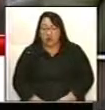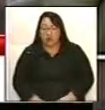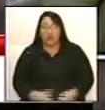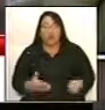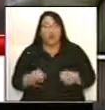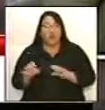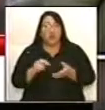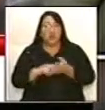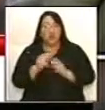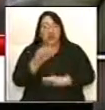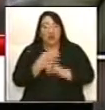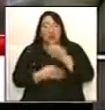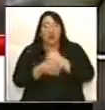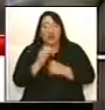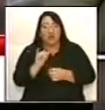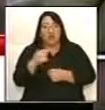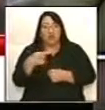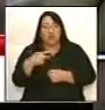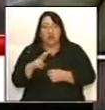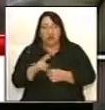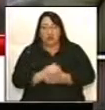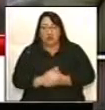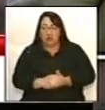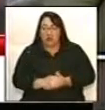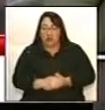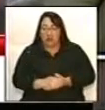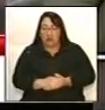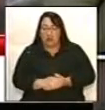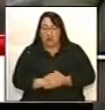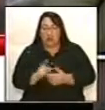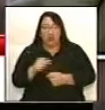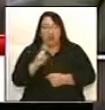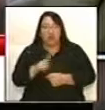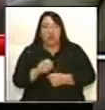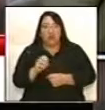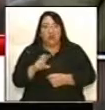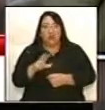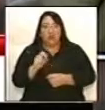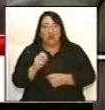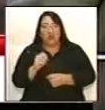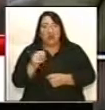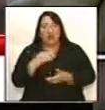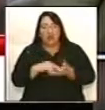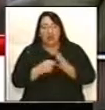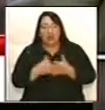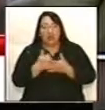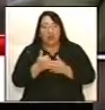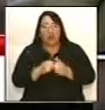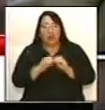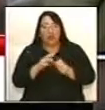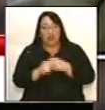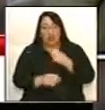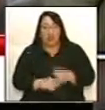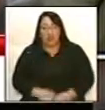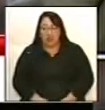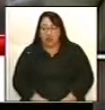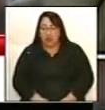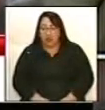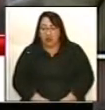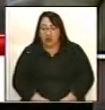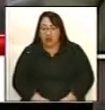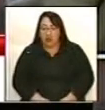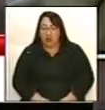generen por la sustitución del IGB. Y a partir del 2030, que vencerían estos 10 años de